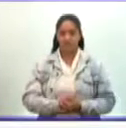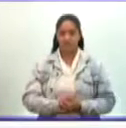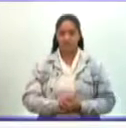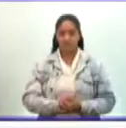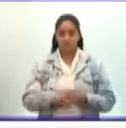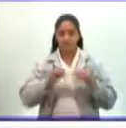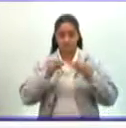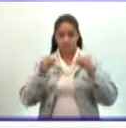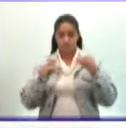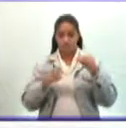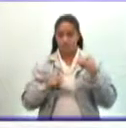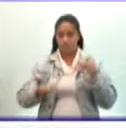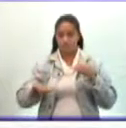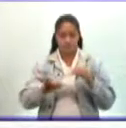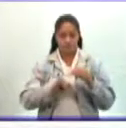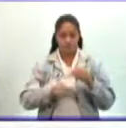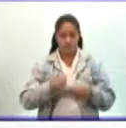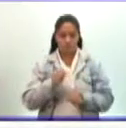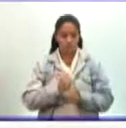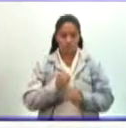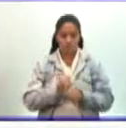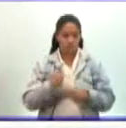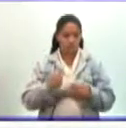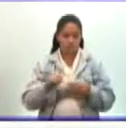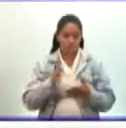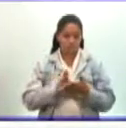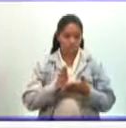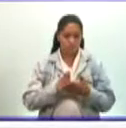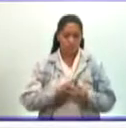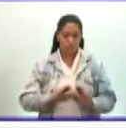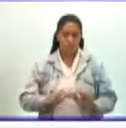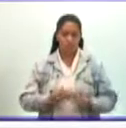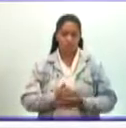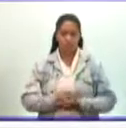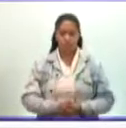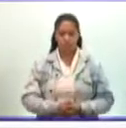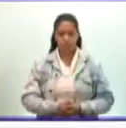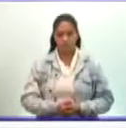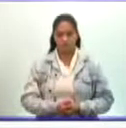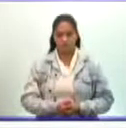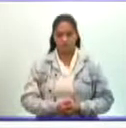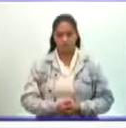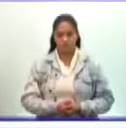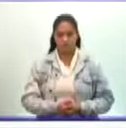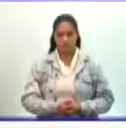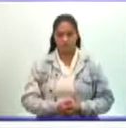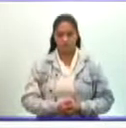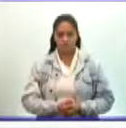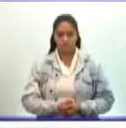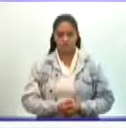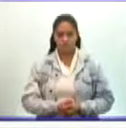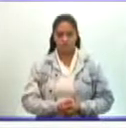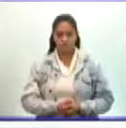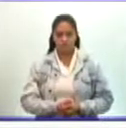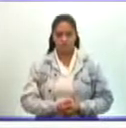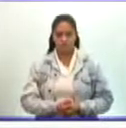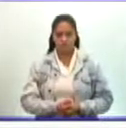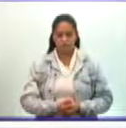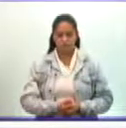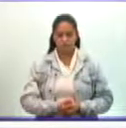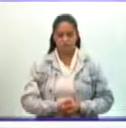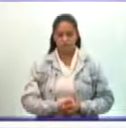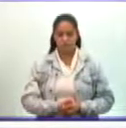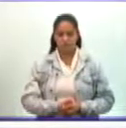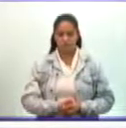igual al que estuvimos trabajando en la tarea orientada en el encuentro anterior.